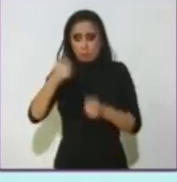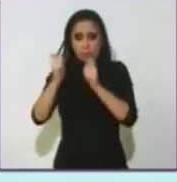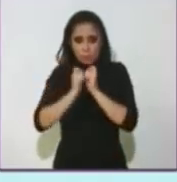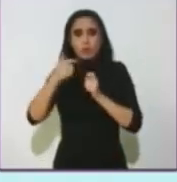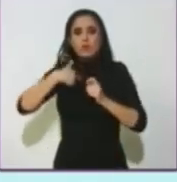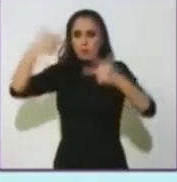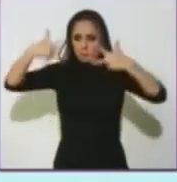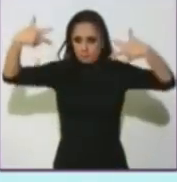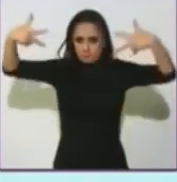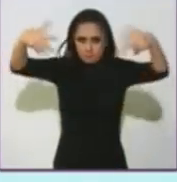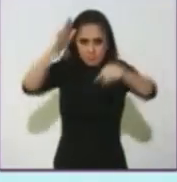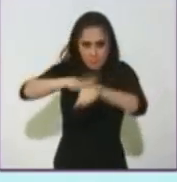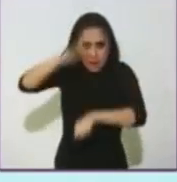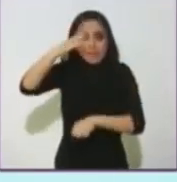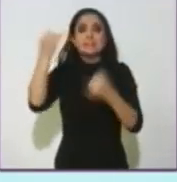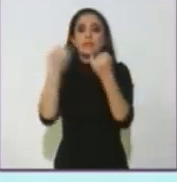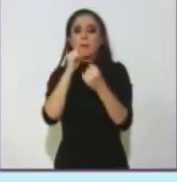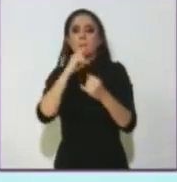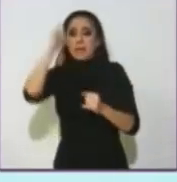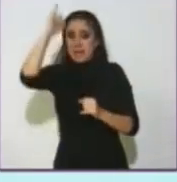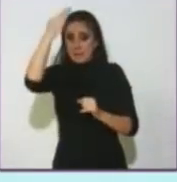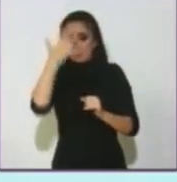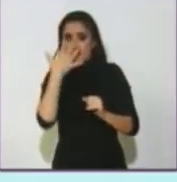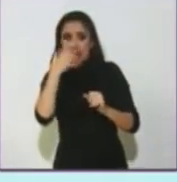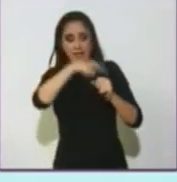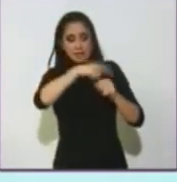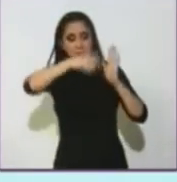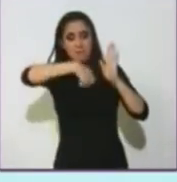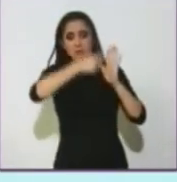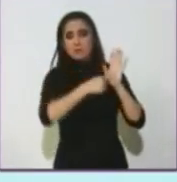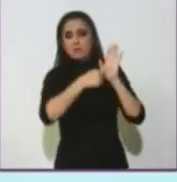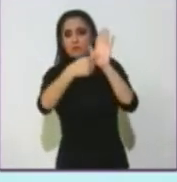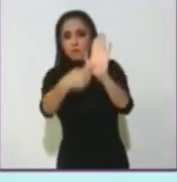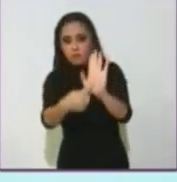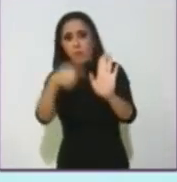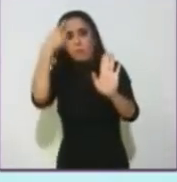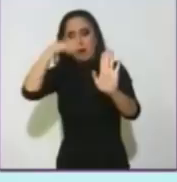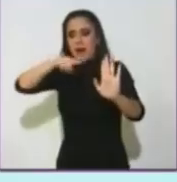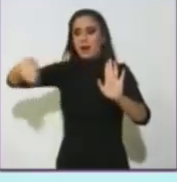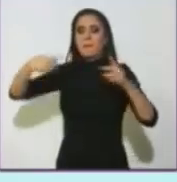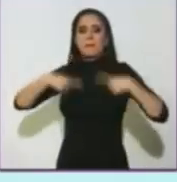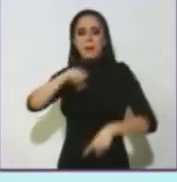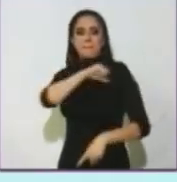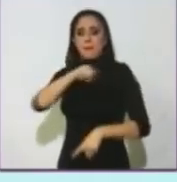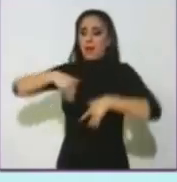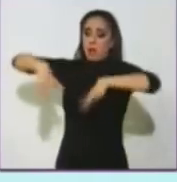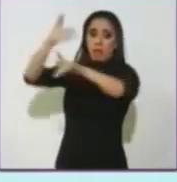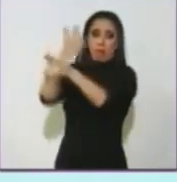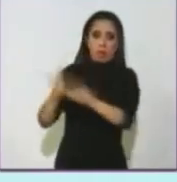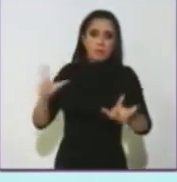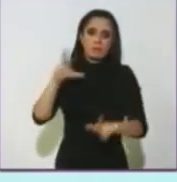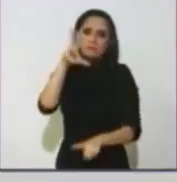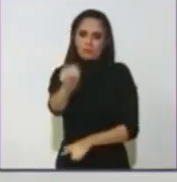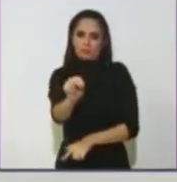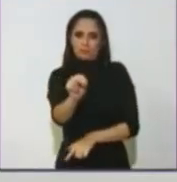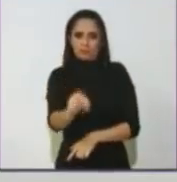sino que se va a utilizar las imágenes y vamos a acabar contundentemente con la impunidad en esta ciudad